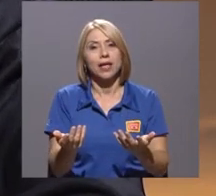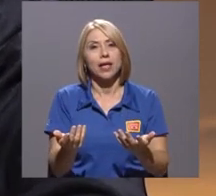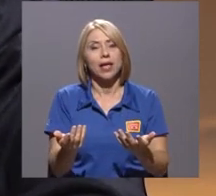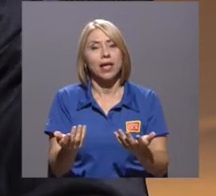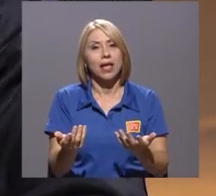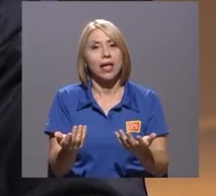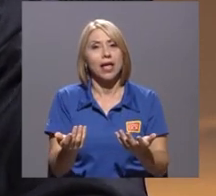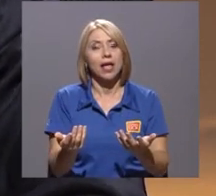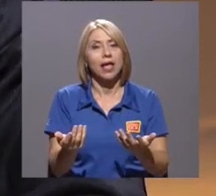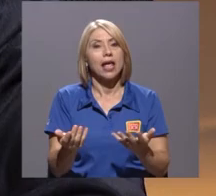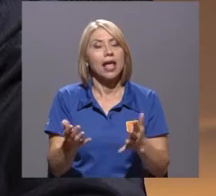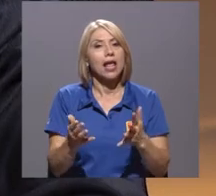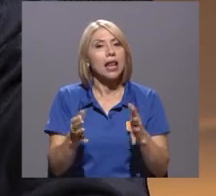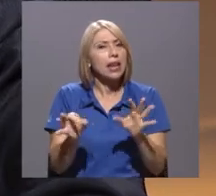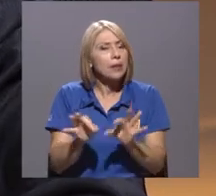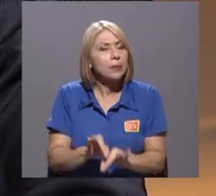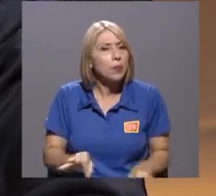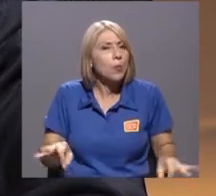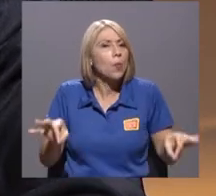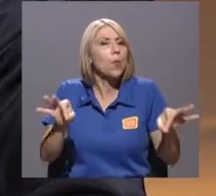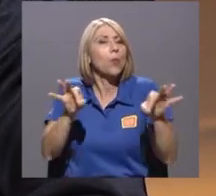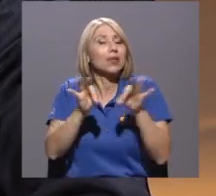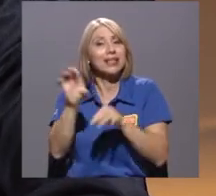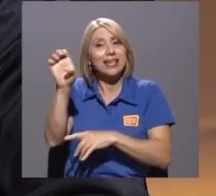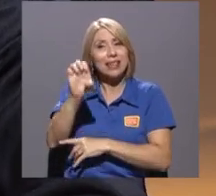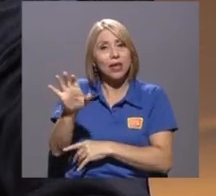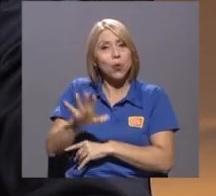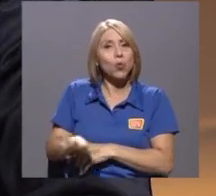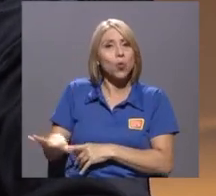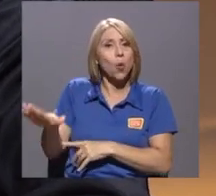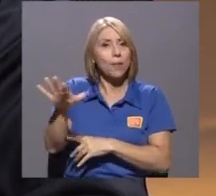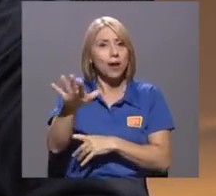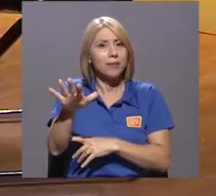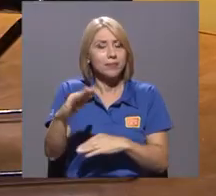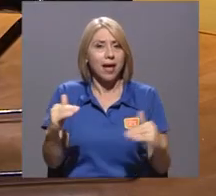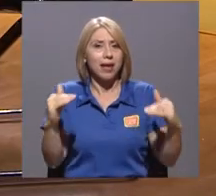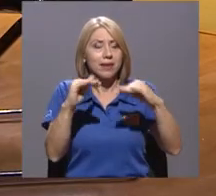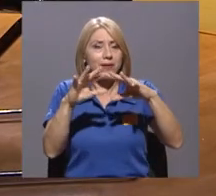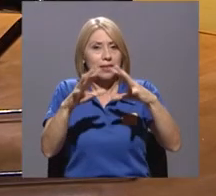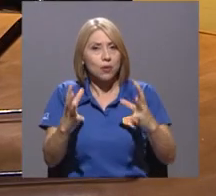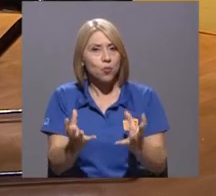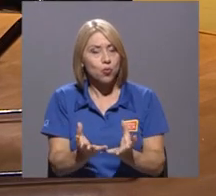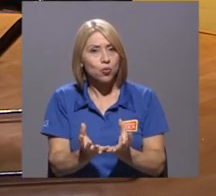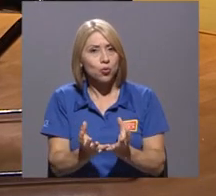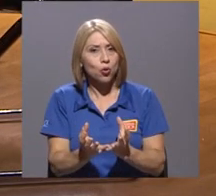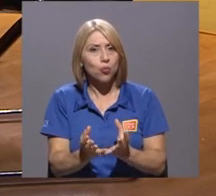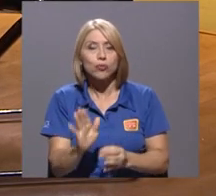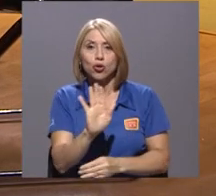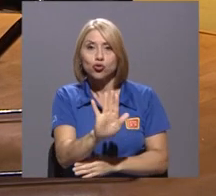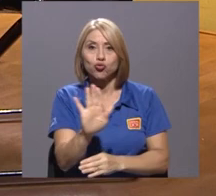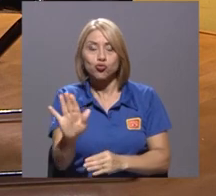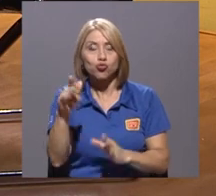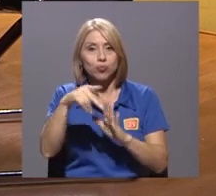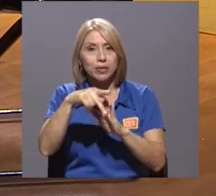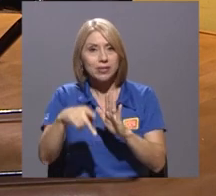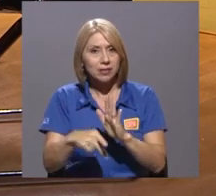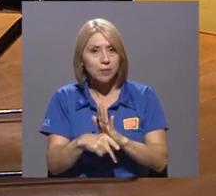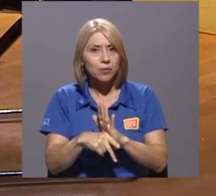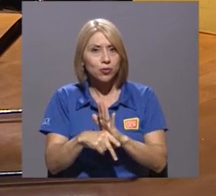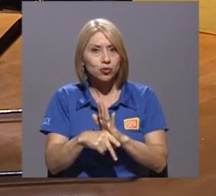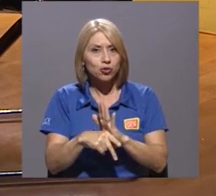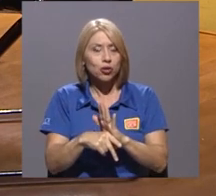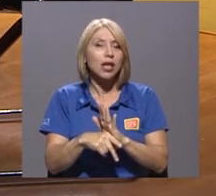de europa del mundo sobre principios son principios de del